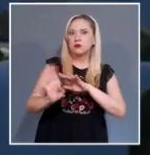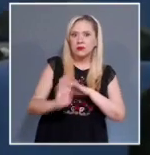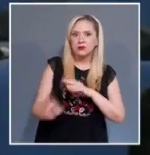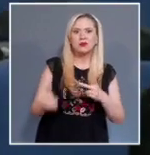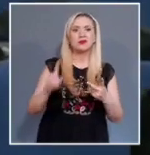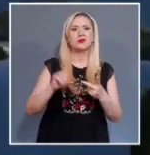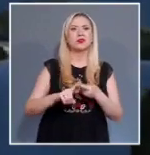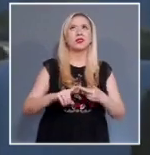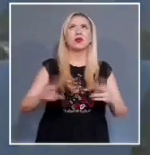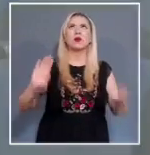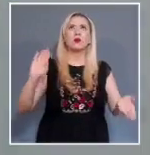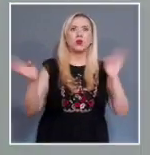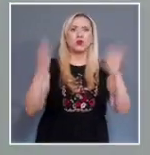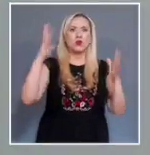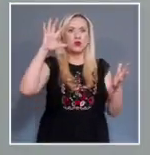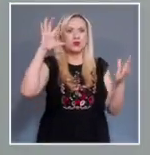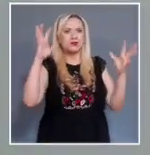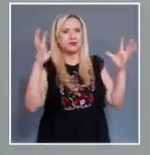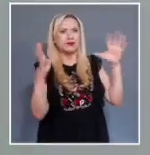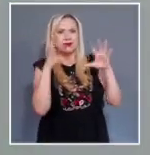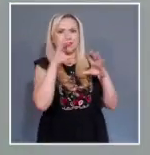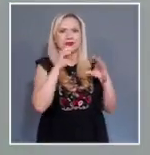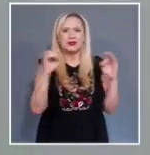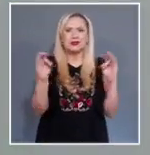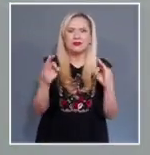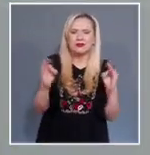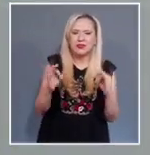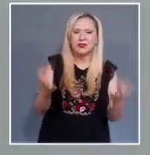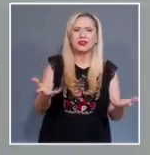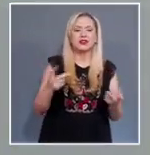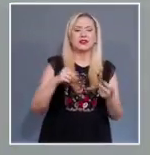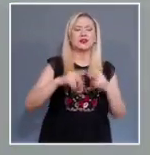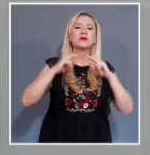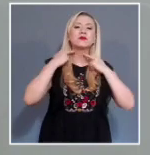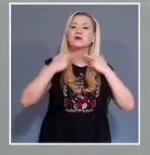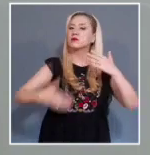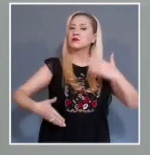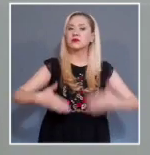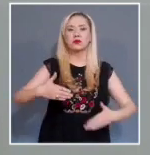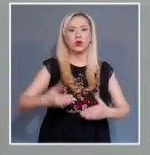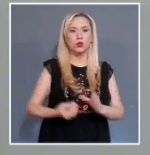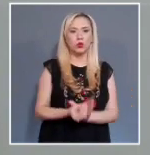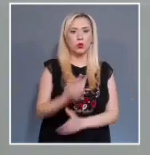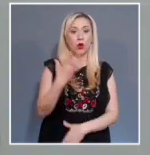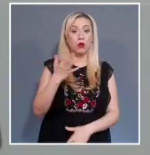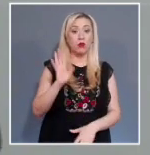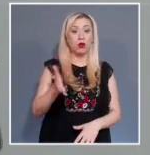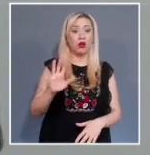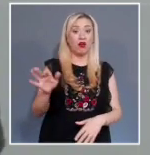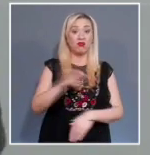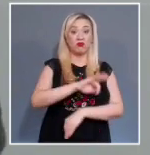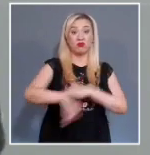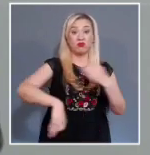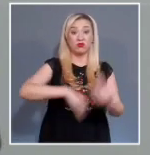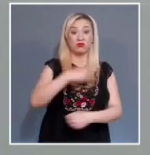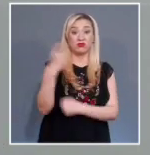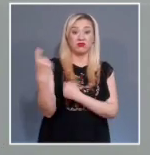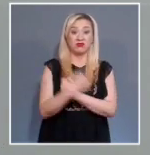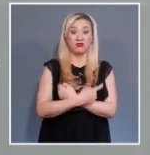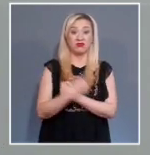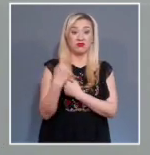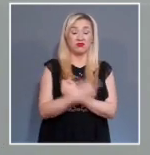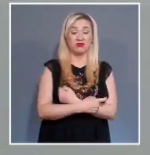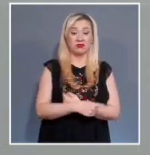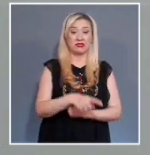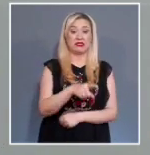inteligencia artificial. Inteligencia artificial que en su problemática está golpeando ya las puertas de